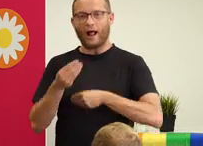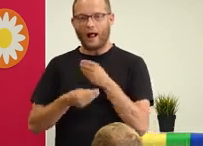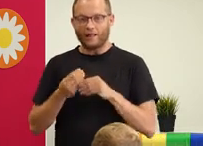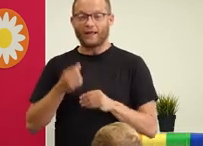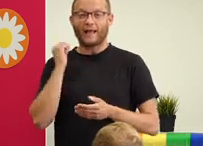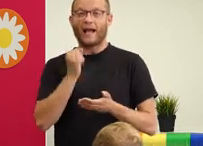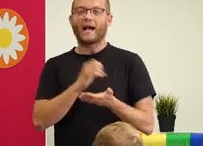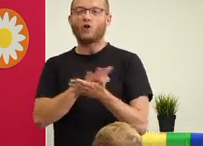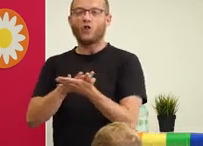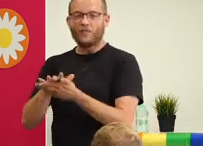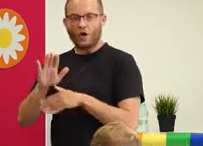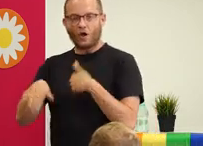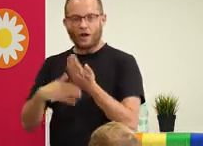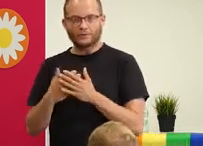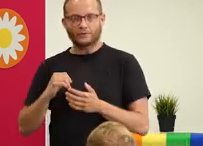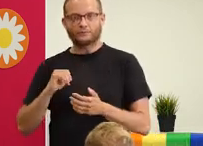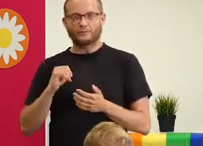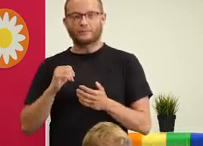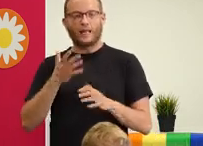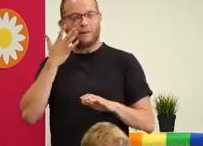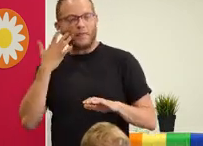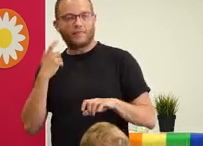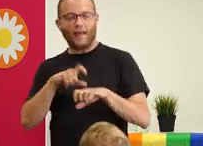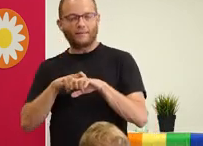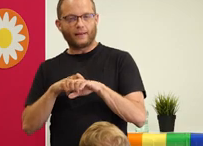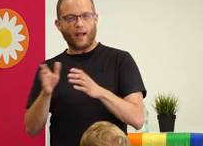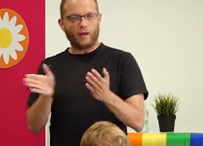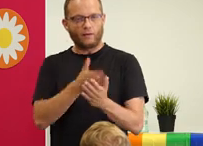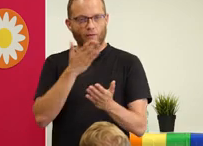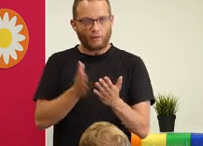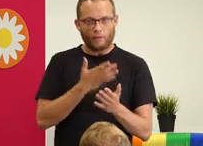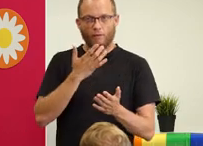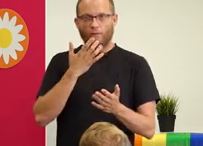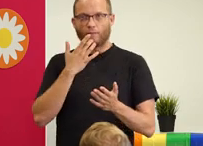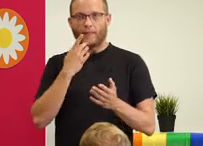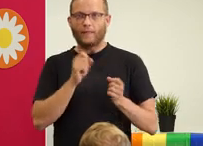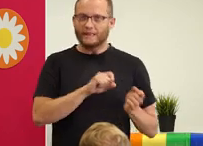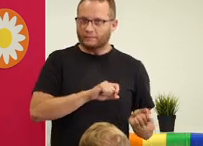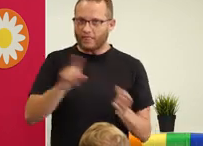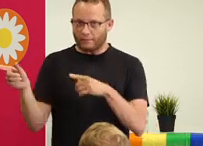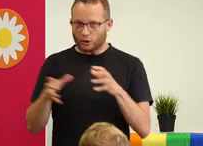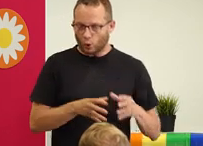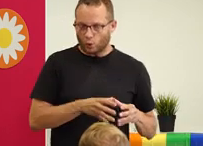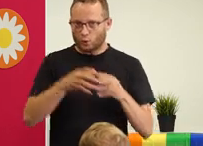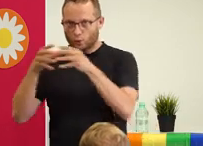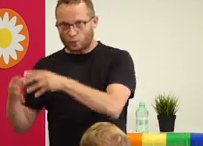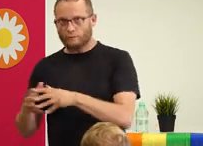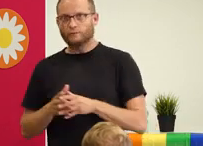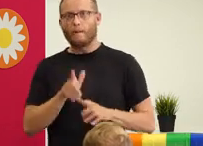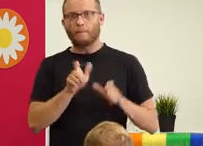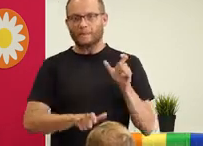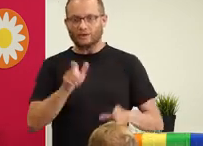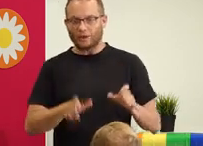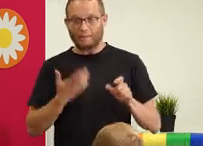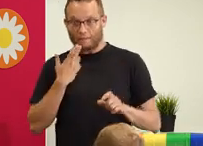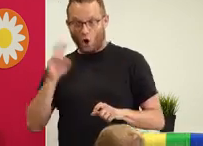de genocidio, de limpieza étnica, de desplazamiento de las